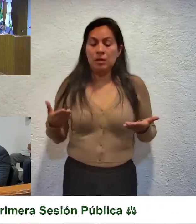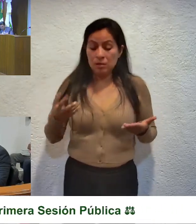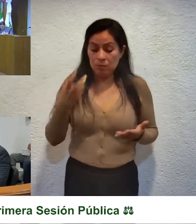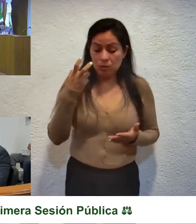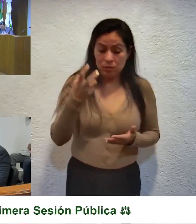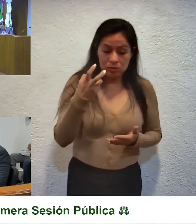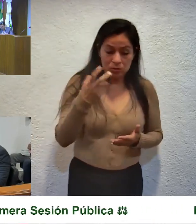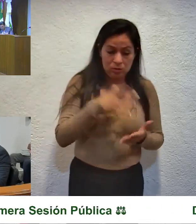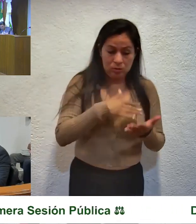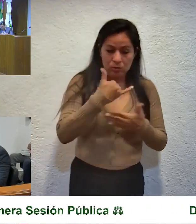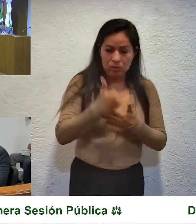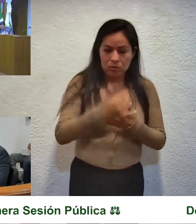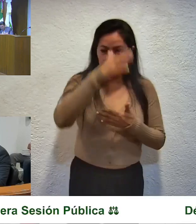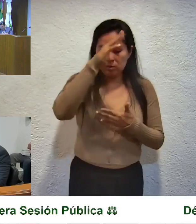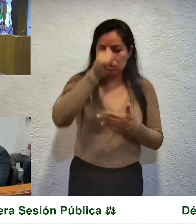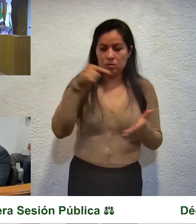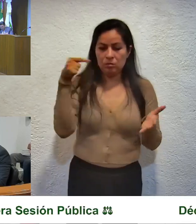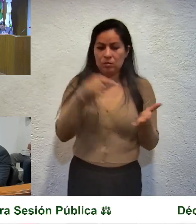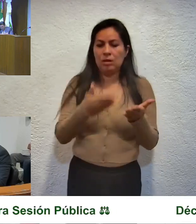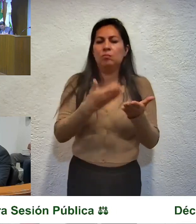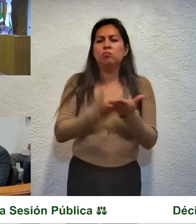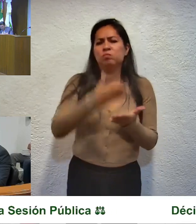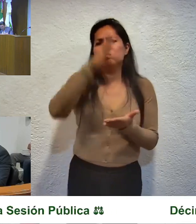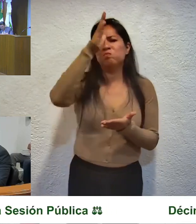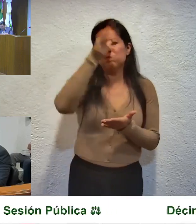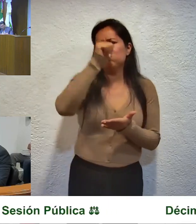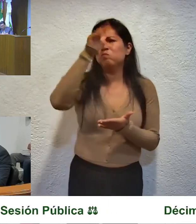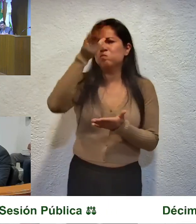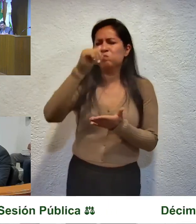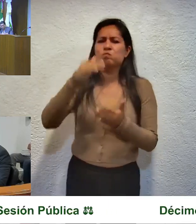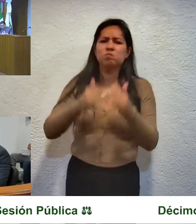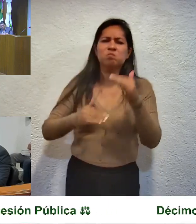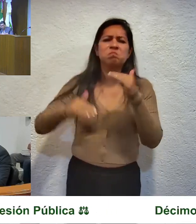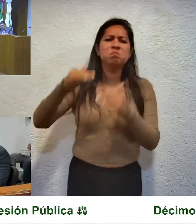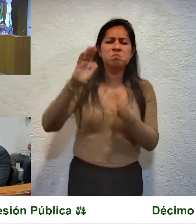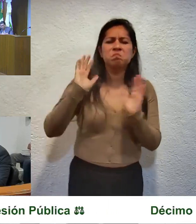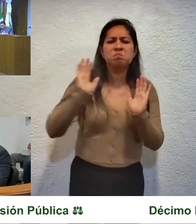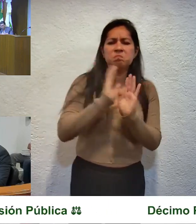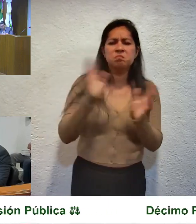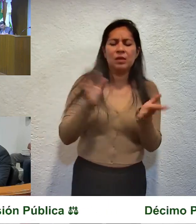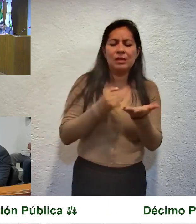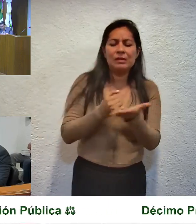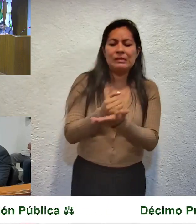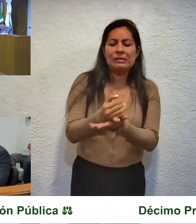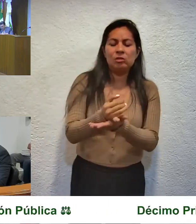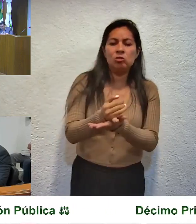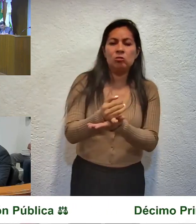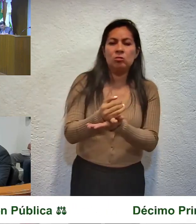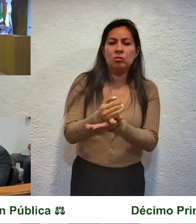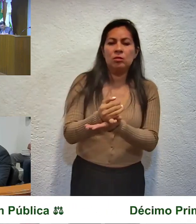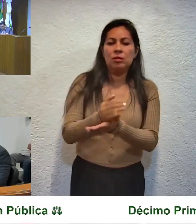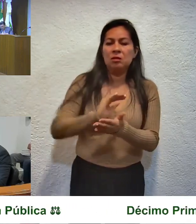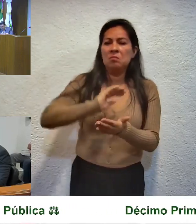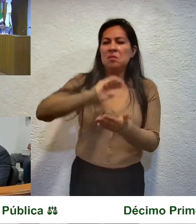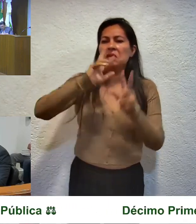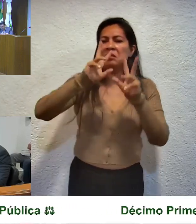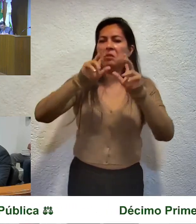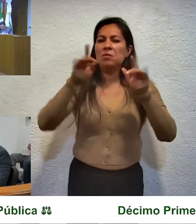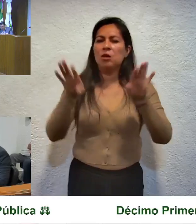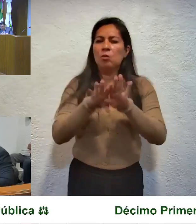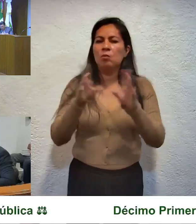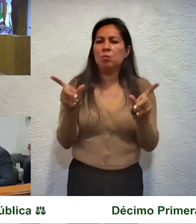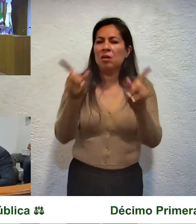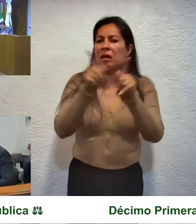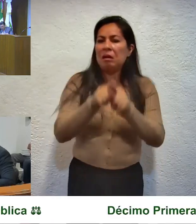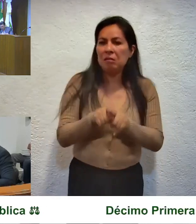consecuencia, en el proyecto de la cuenta se propone aprobar el convenio, elevarlo a la categoría de sentencia ejecutoriada y el archivo del asunto como